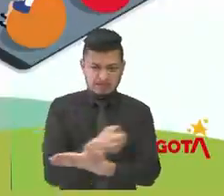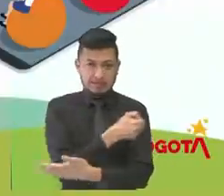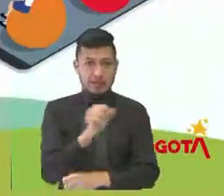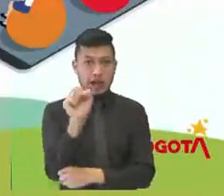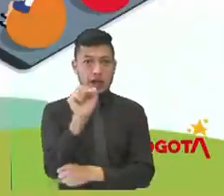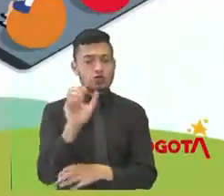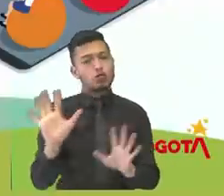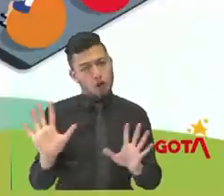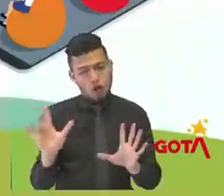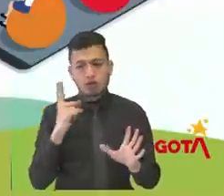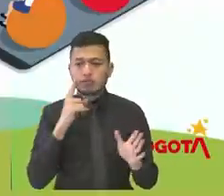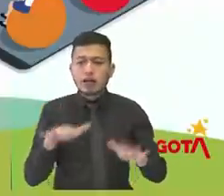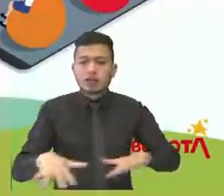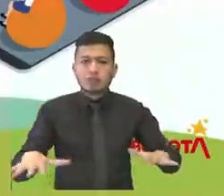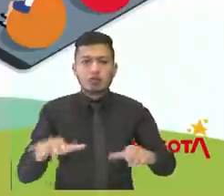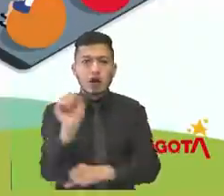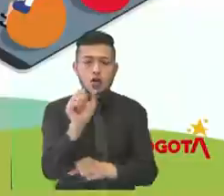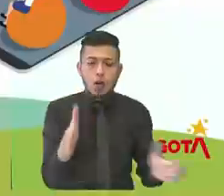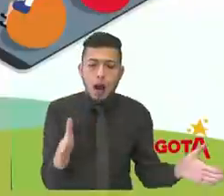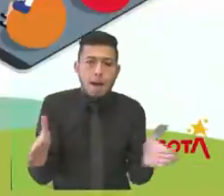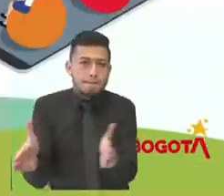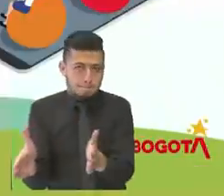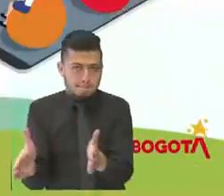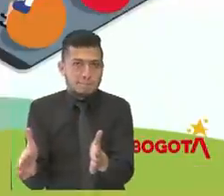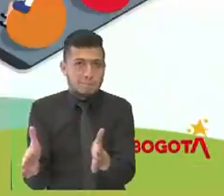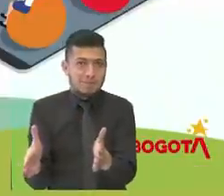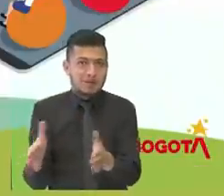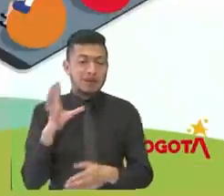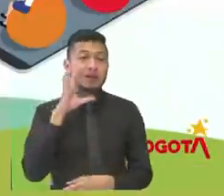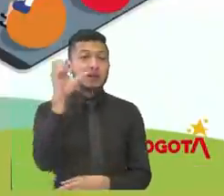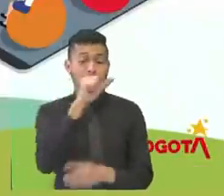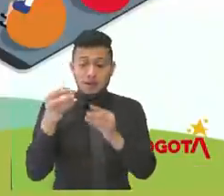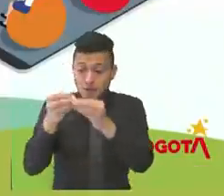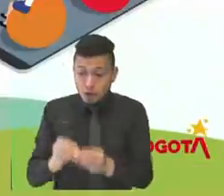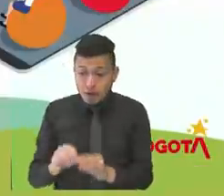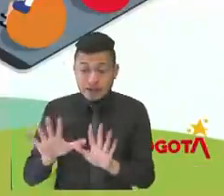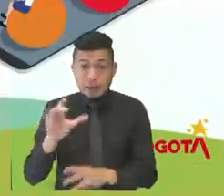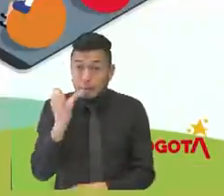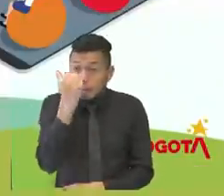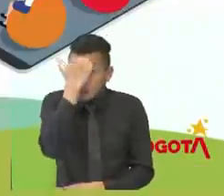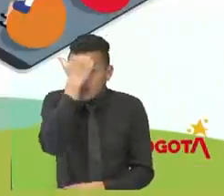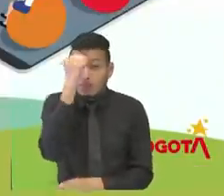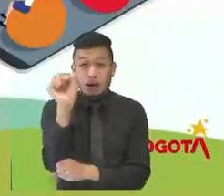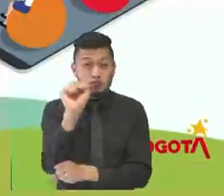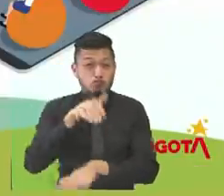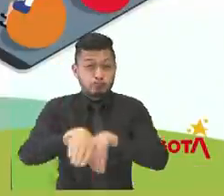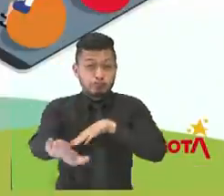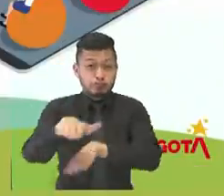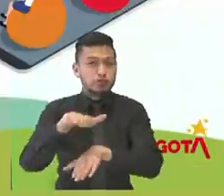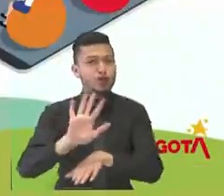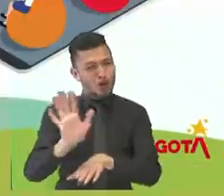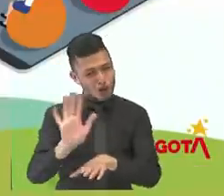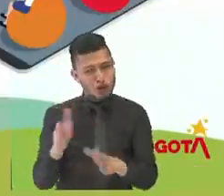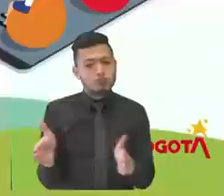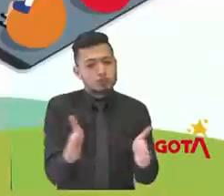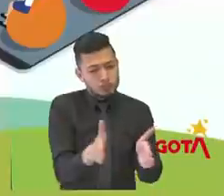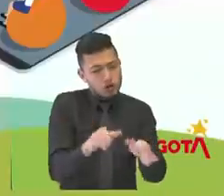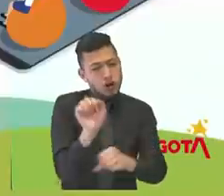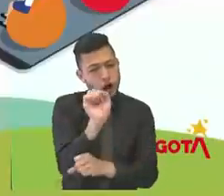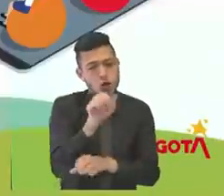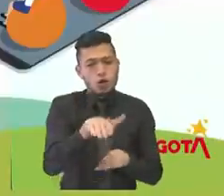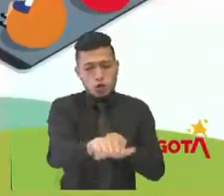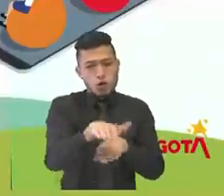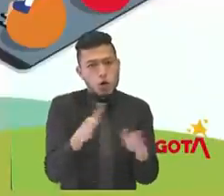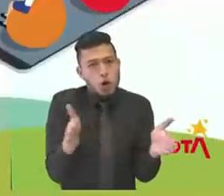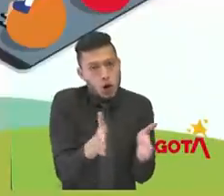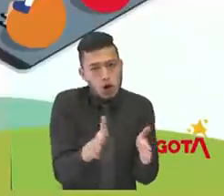borró. Y bueno, está bien, es un modo, pero no va a ser el modo principal, a diferencia de lo que es hoy. Por supuesto, conecte,